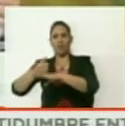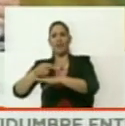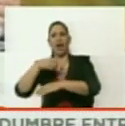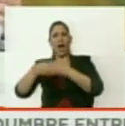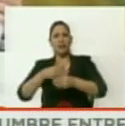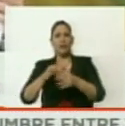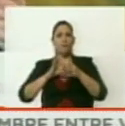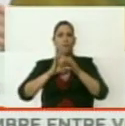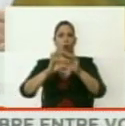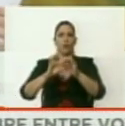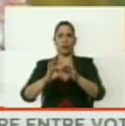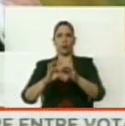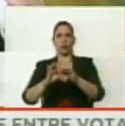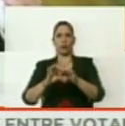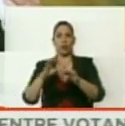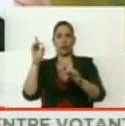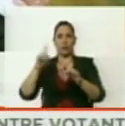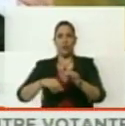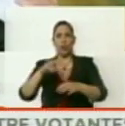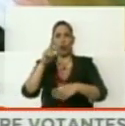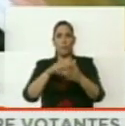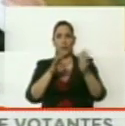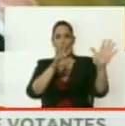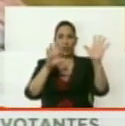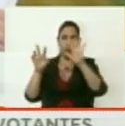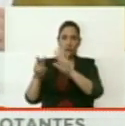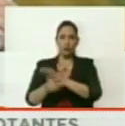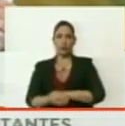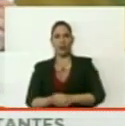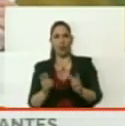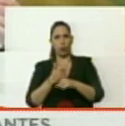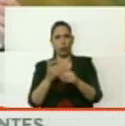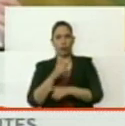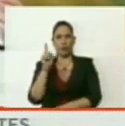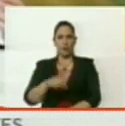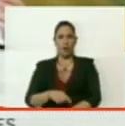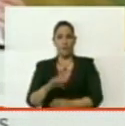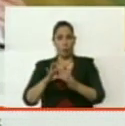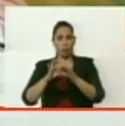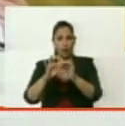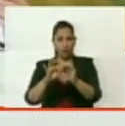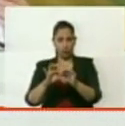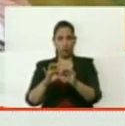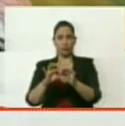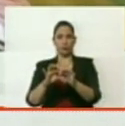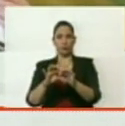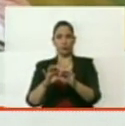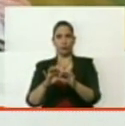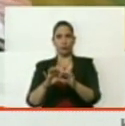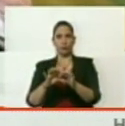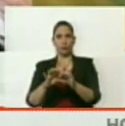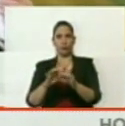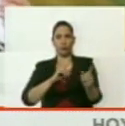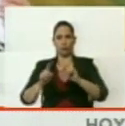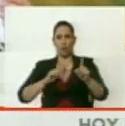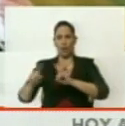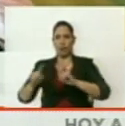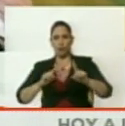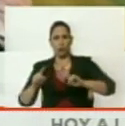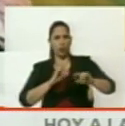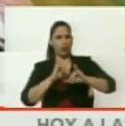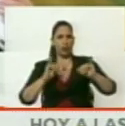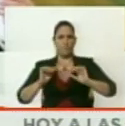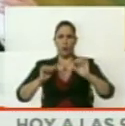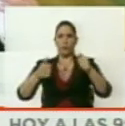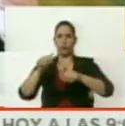formalizar, así como la de 2017, de agosto, formalizó las acciones que ya estaban en marcha en el